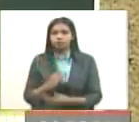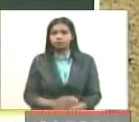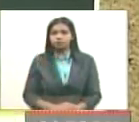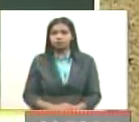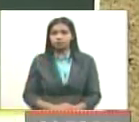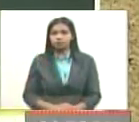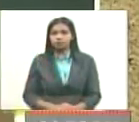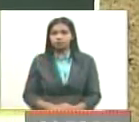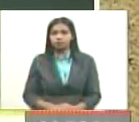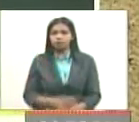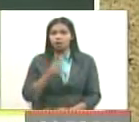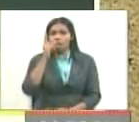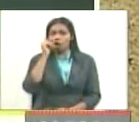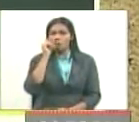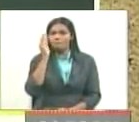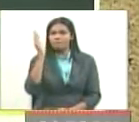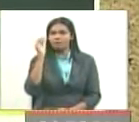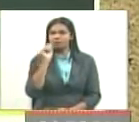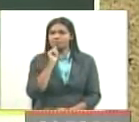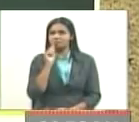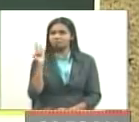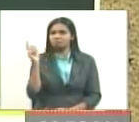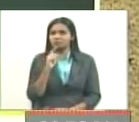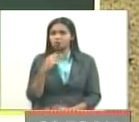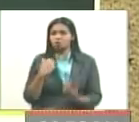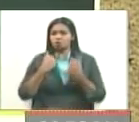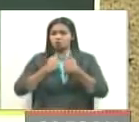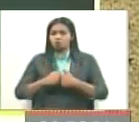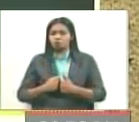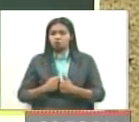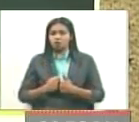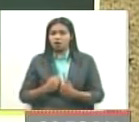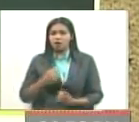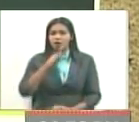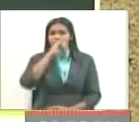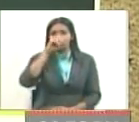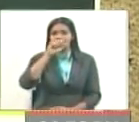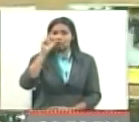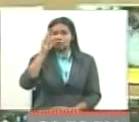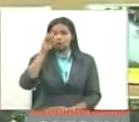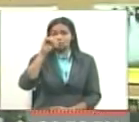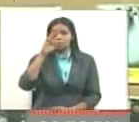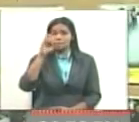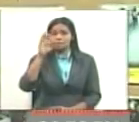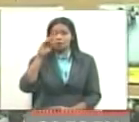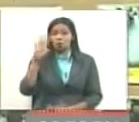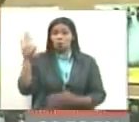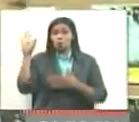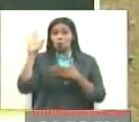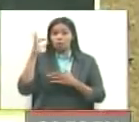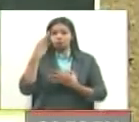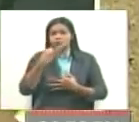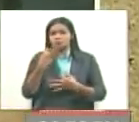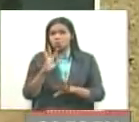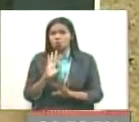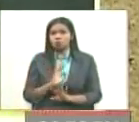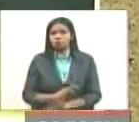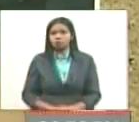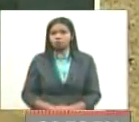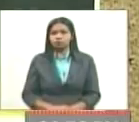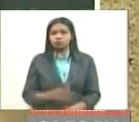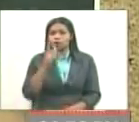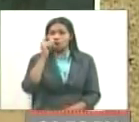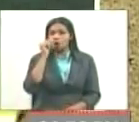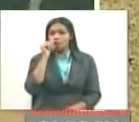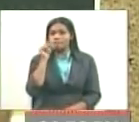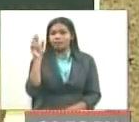Aquí está este que se vino de Fluke Zambrano. Lo iban a juramentar de algo. Y este es Sergio Vergara,